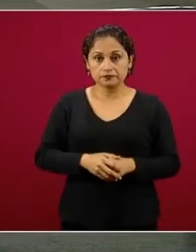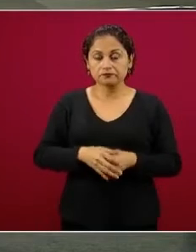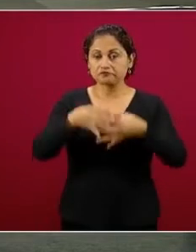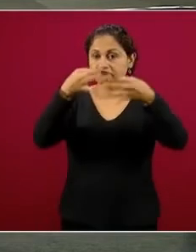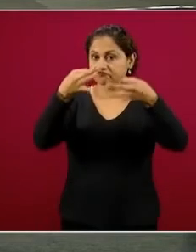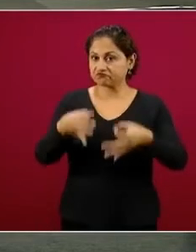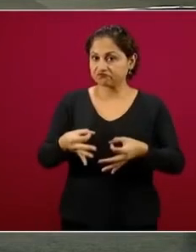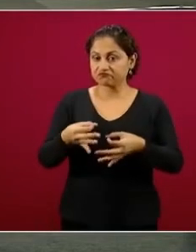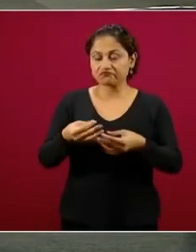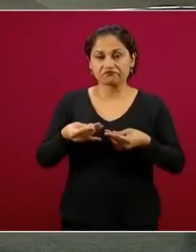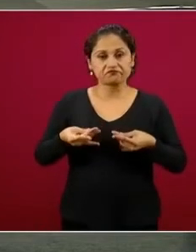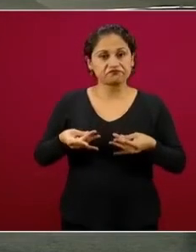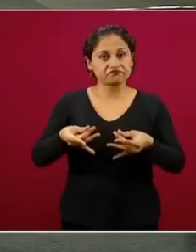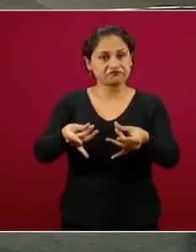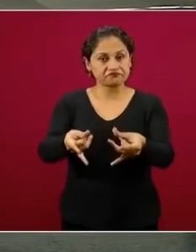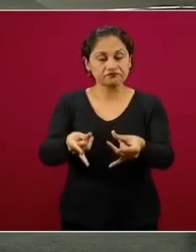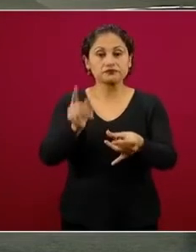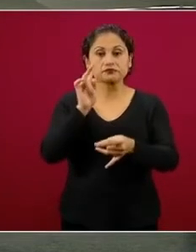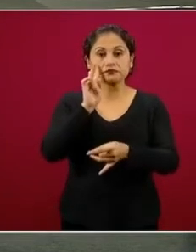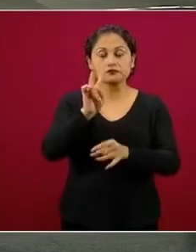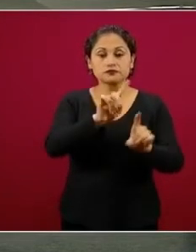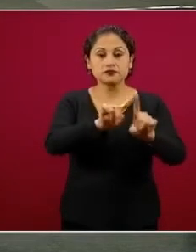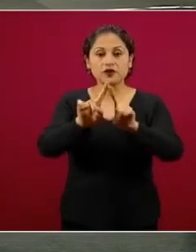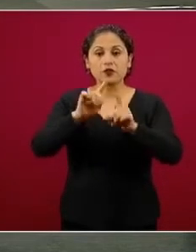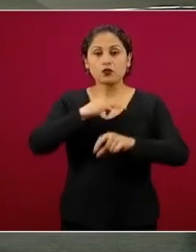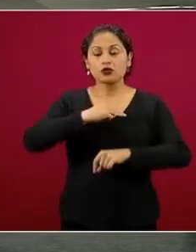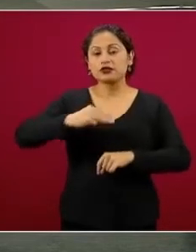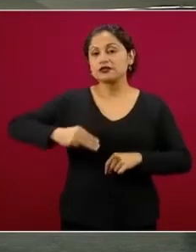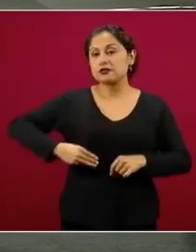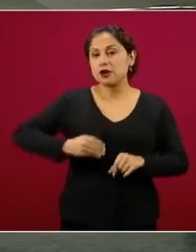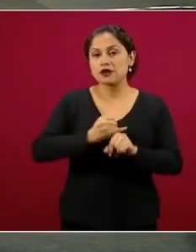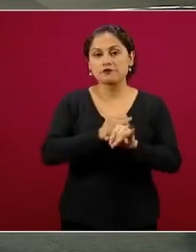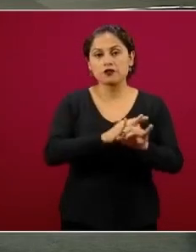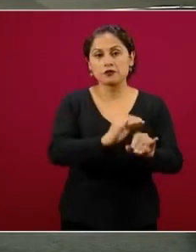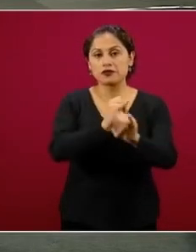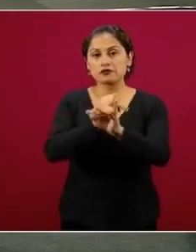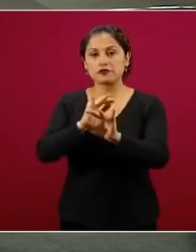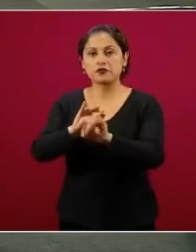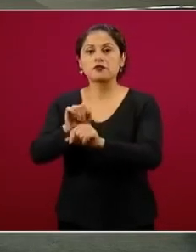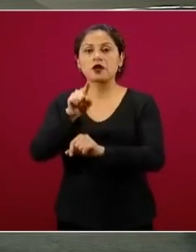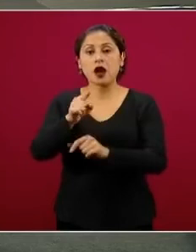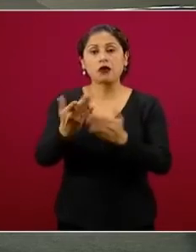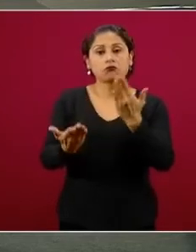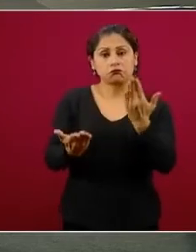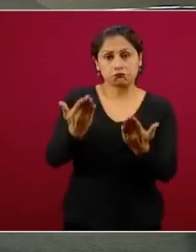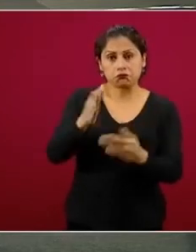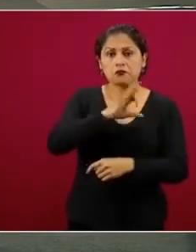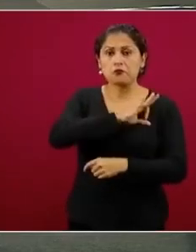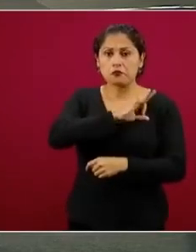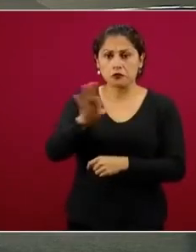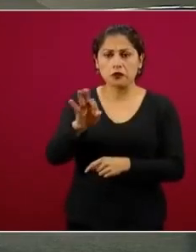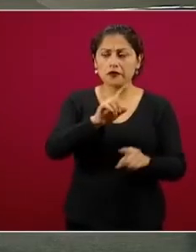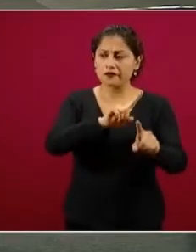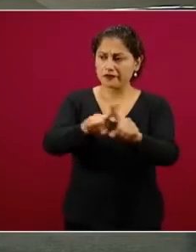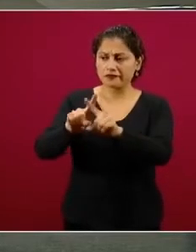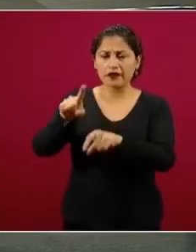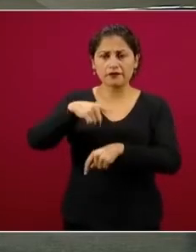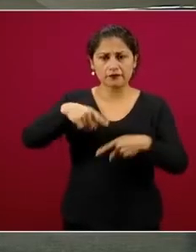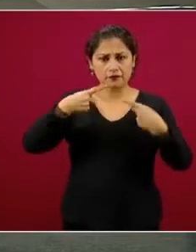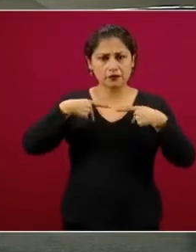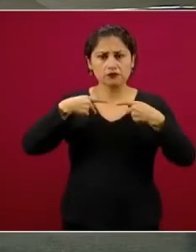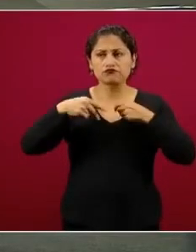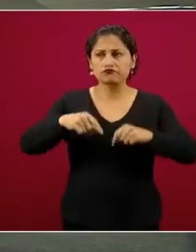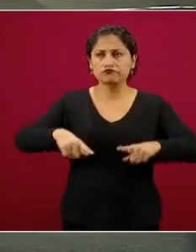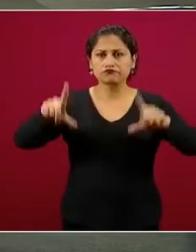con datos municipales, y en el comparativo es como podemos entrar y es como han entrado a analizar y a comparar.